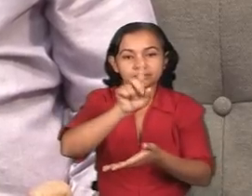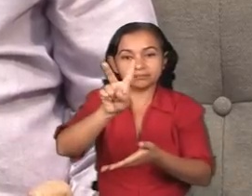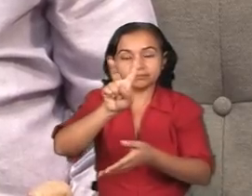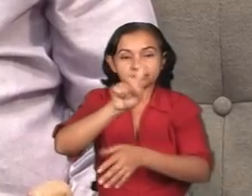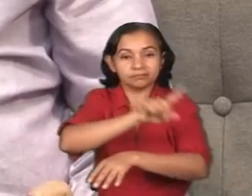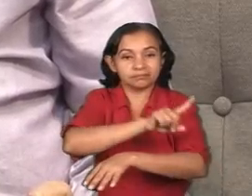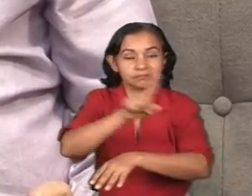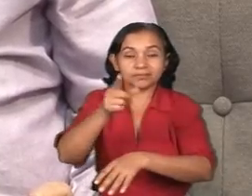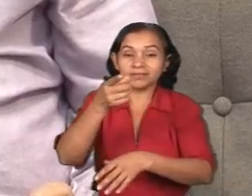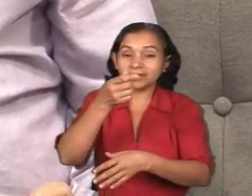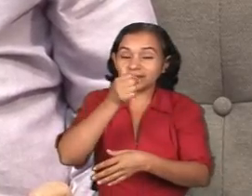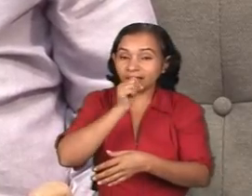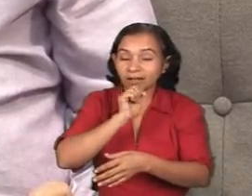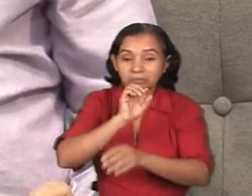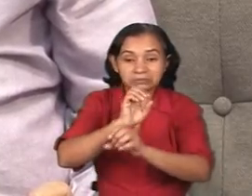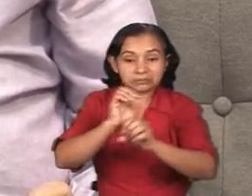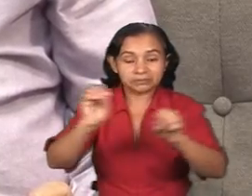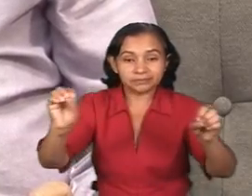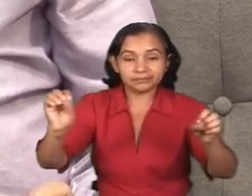verano tenían agua.